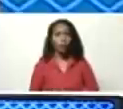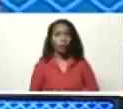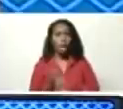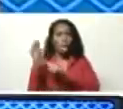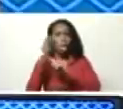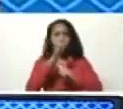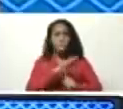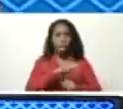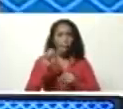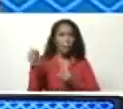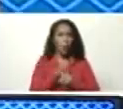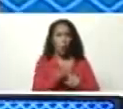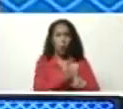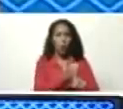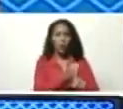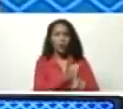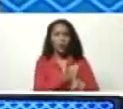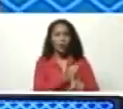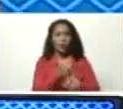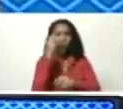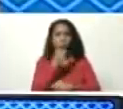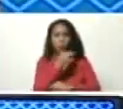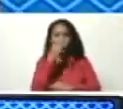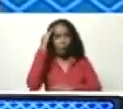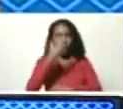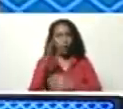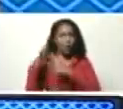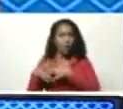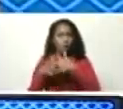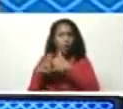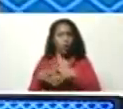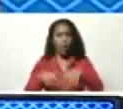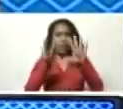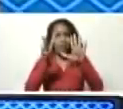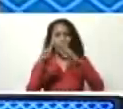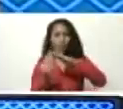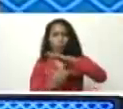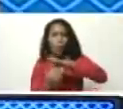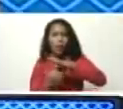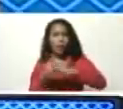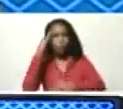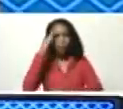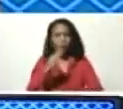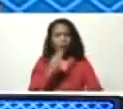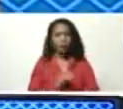sometido a la humillación de la ocupación militar estadounidense en 7 bases militares,